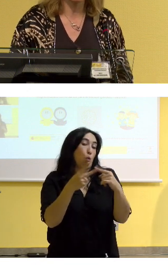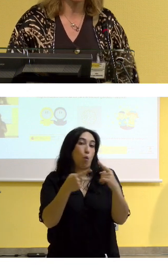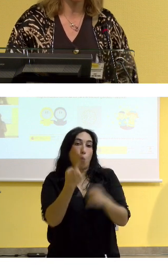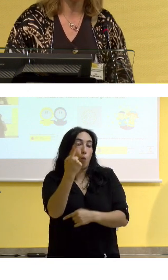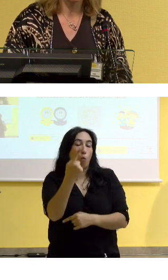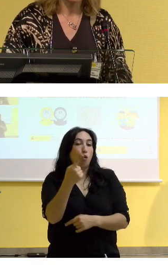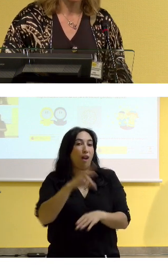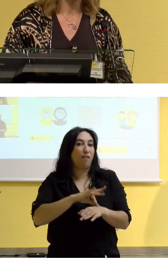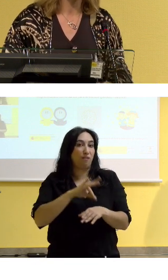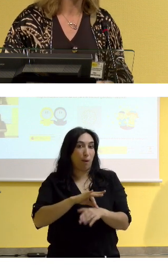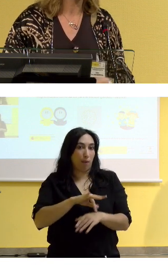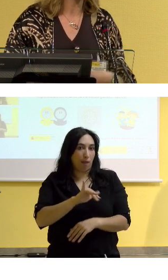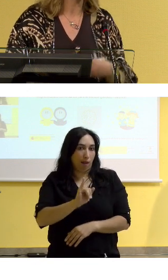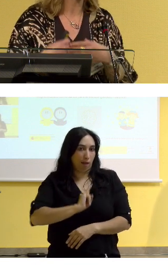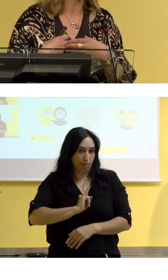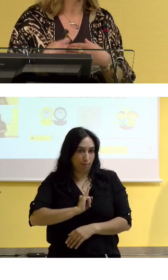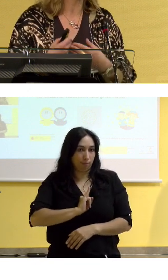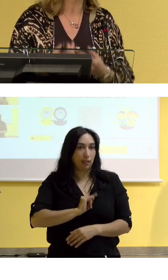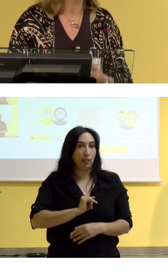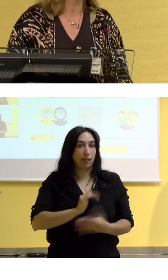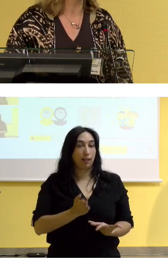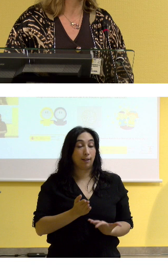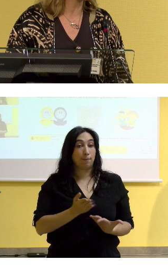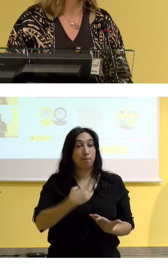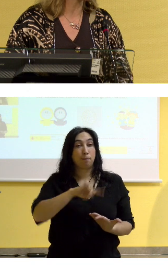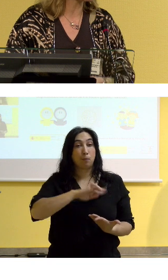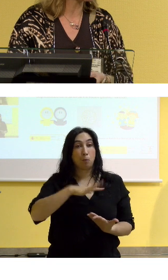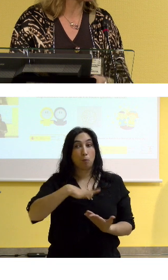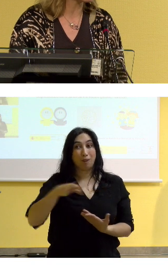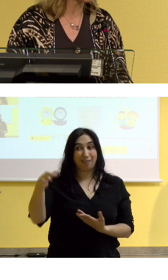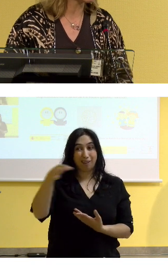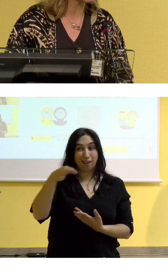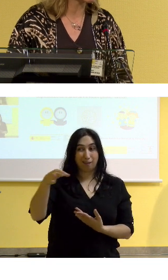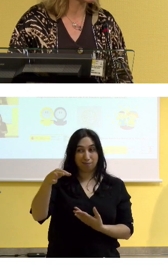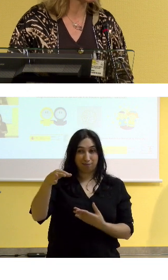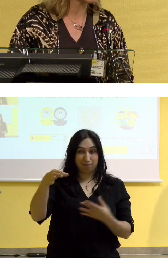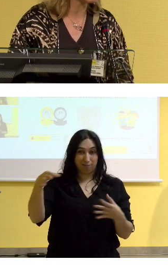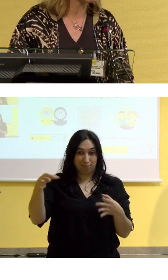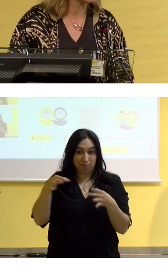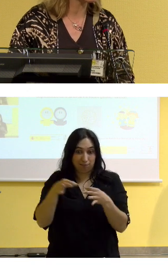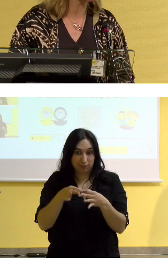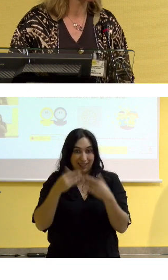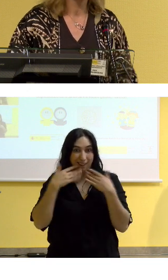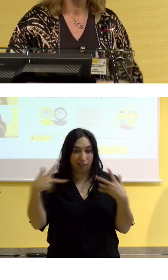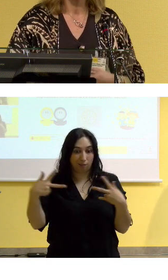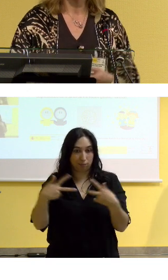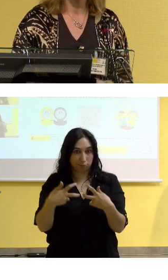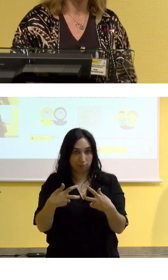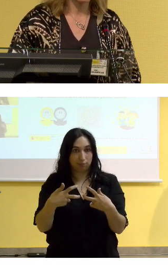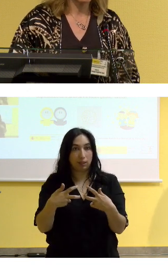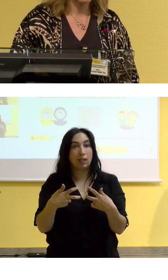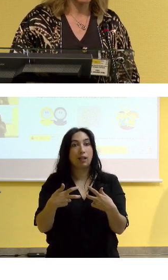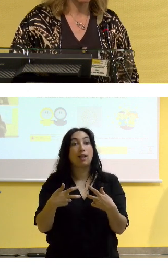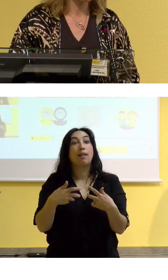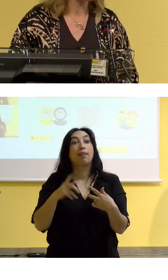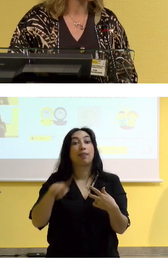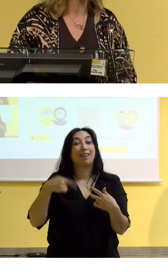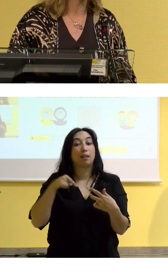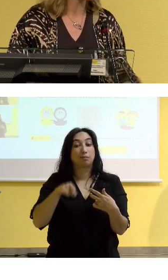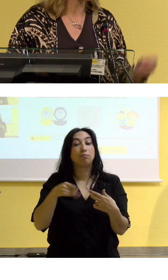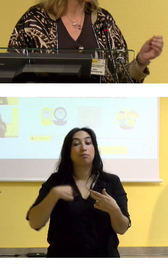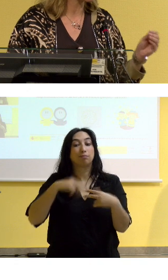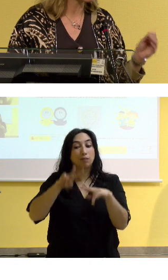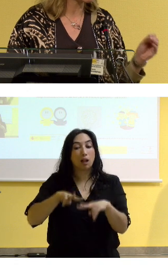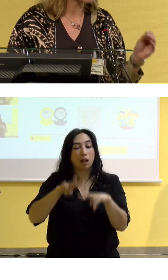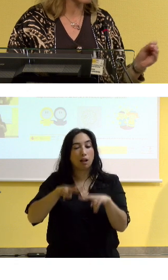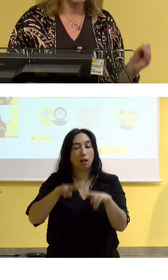de Huntington. Entonces nosotros vamos a conseguir unos embriones mediante una técnica de fecundación in vitro, vamos a analizar esos embriones